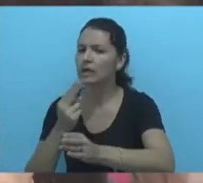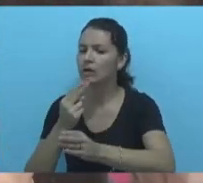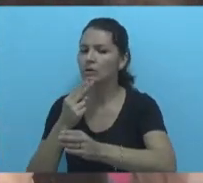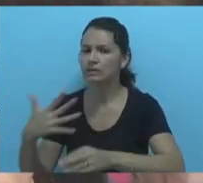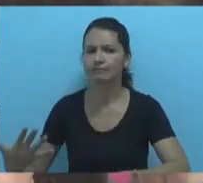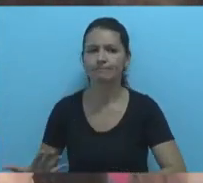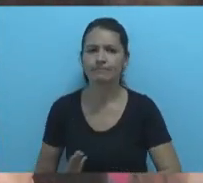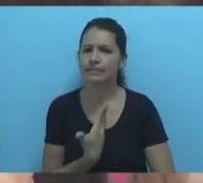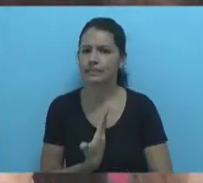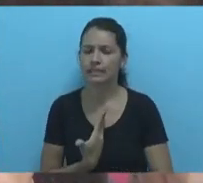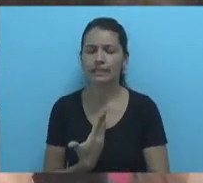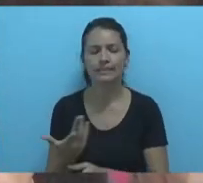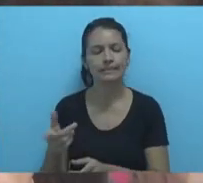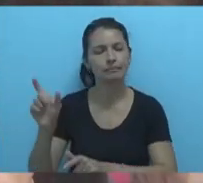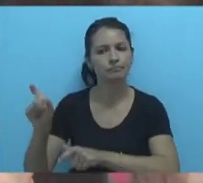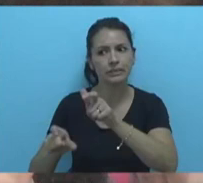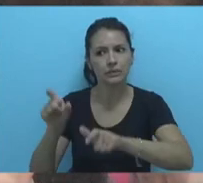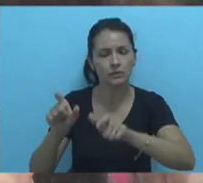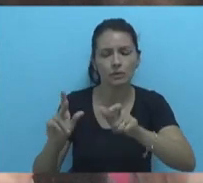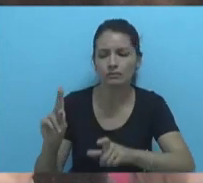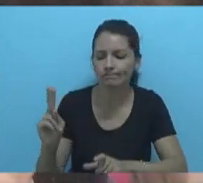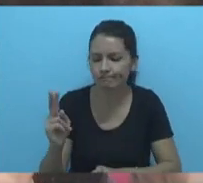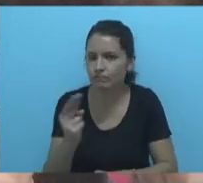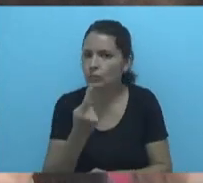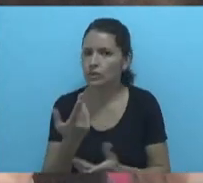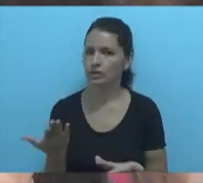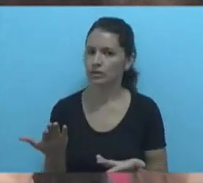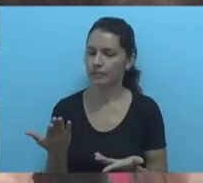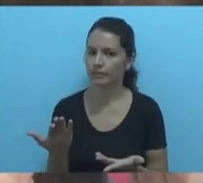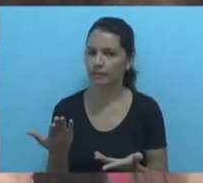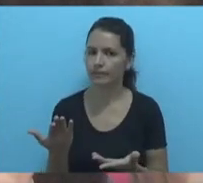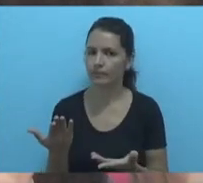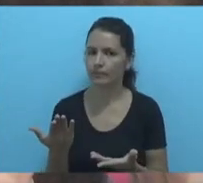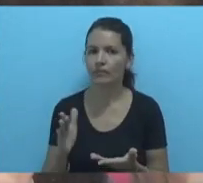Nacional se perdieron vidas. Le pedimos con mucha fuerza que